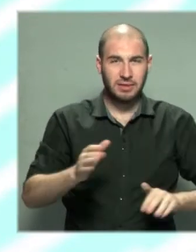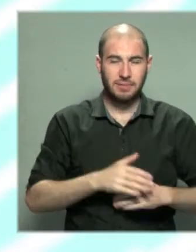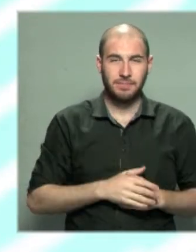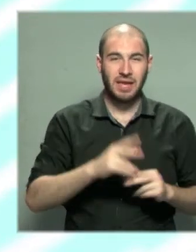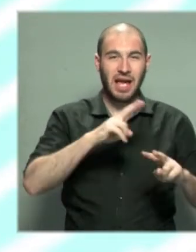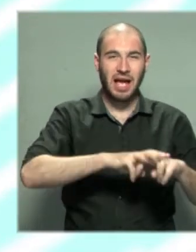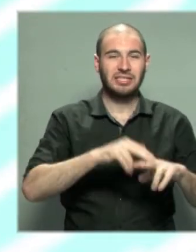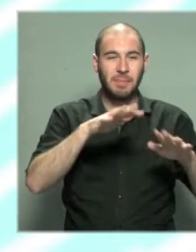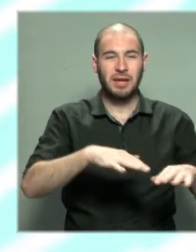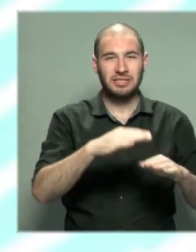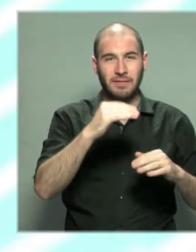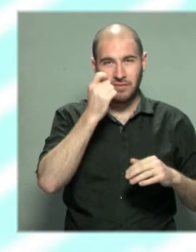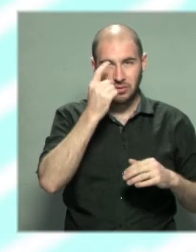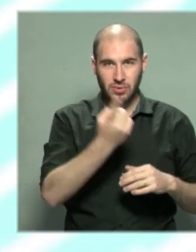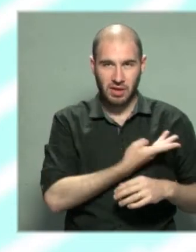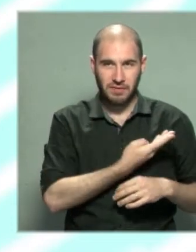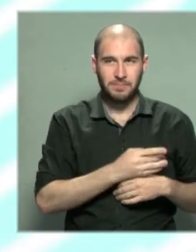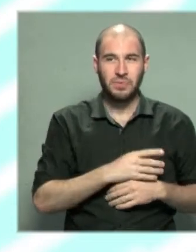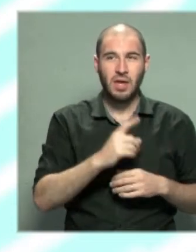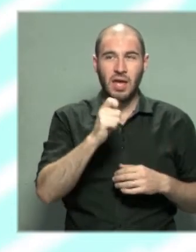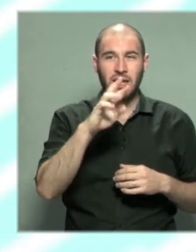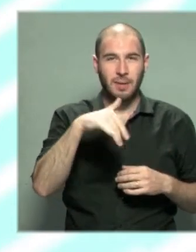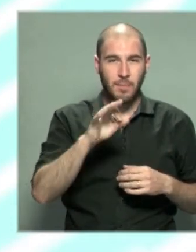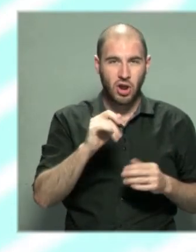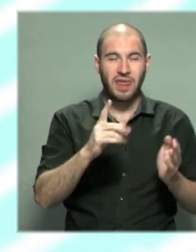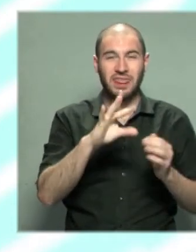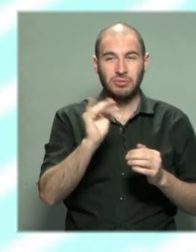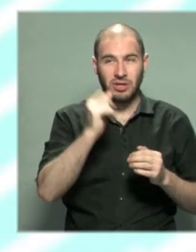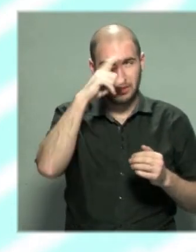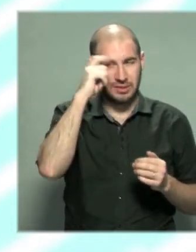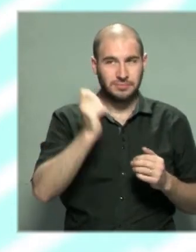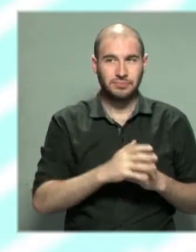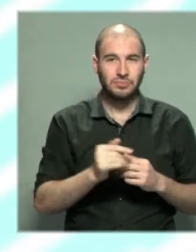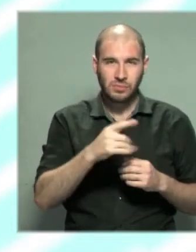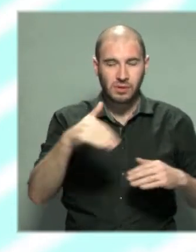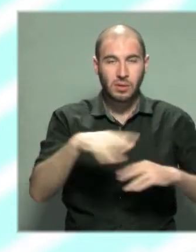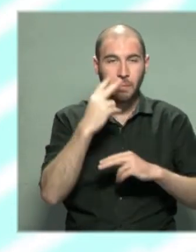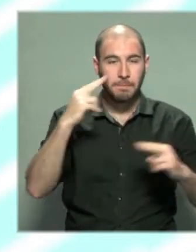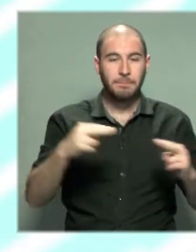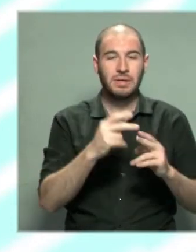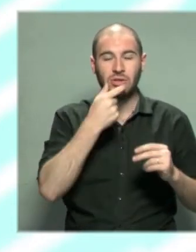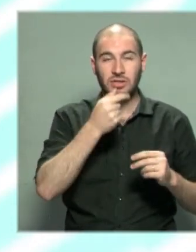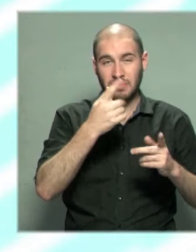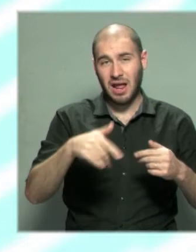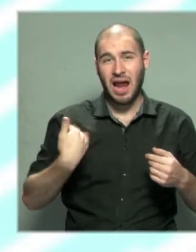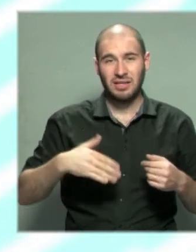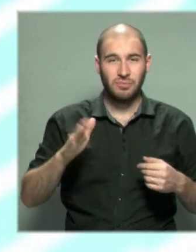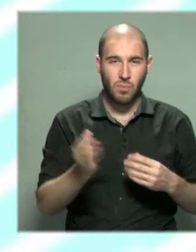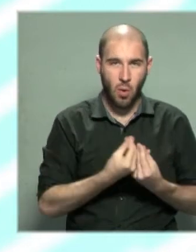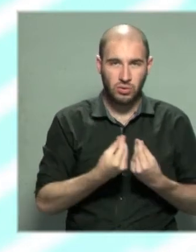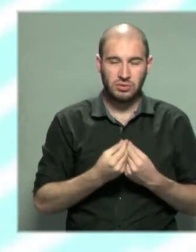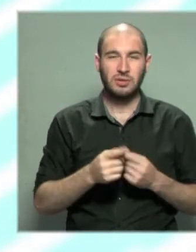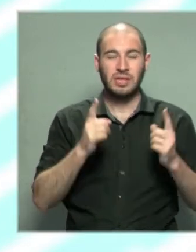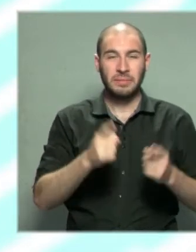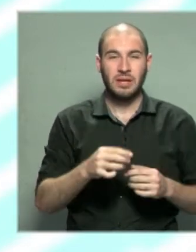el #Marcha21F. Guillermo Carmona, diputado nacional: nos encontraremos en las calles de Mendoza como miles de argentinos se